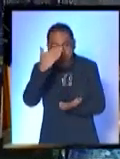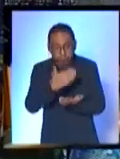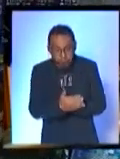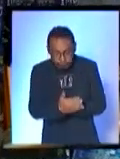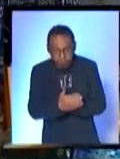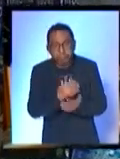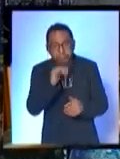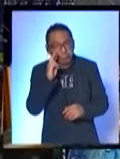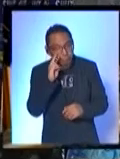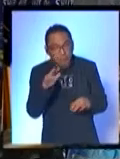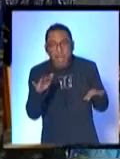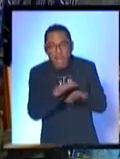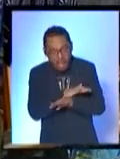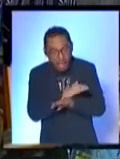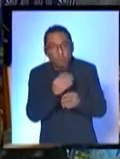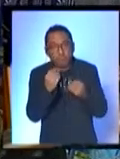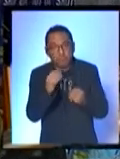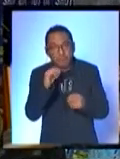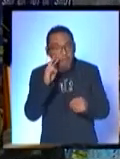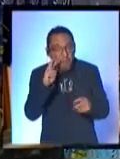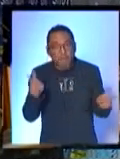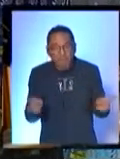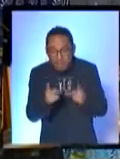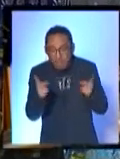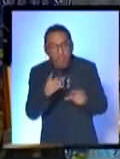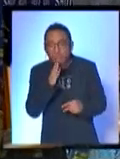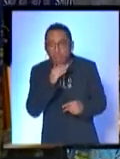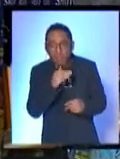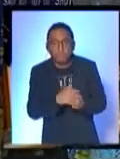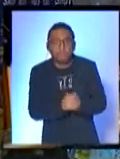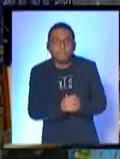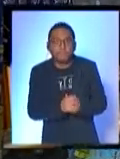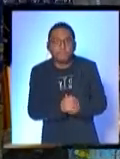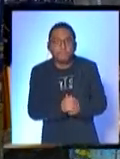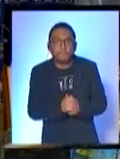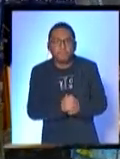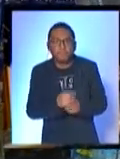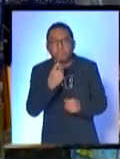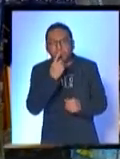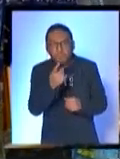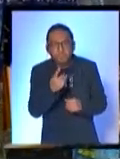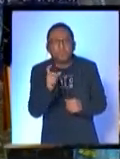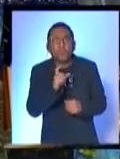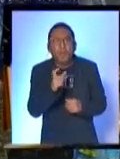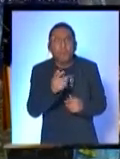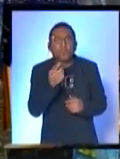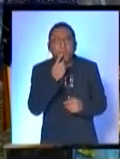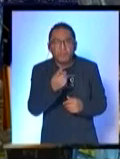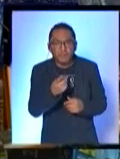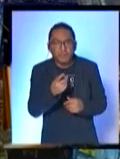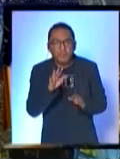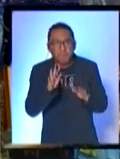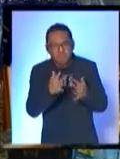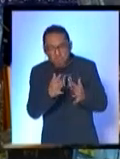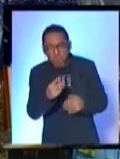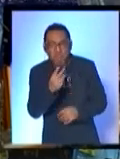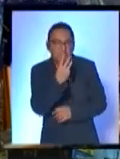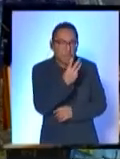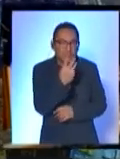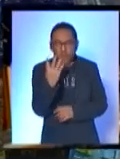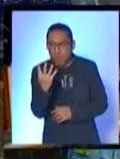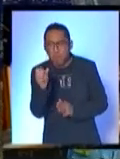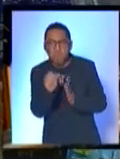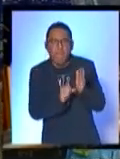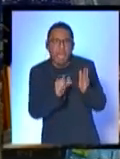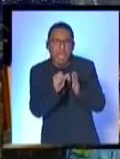se ha notado mucho el cambio en cuanto a las ventas. ¿Les dijeron cuánto tiempo van a tardar con las obras? Aproximadamente de 3 a 4 meses. Se